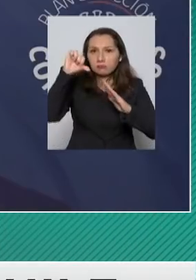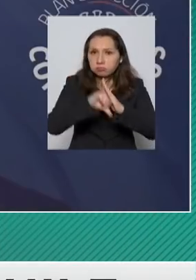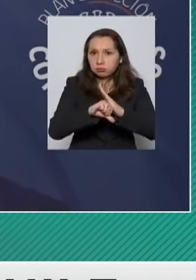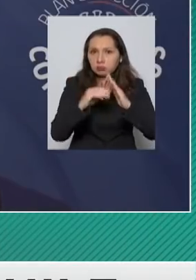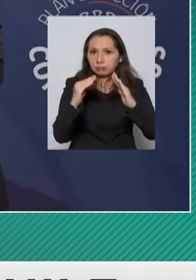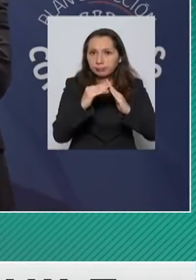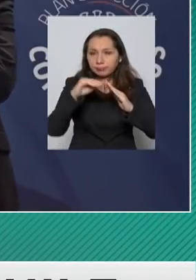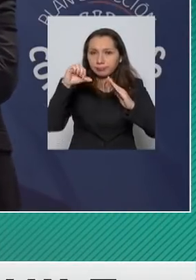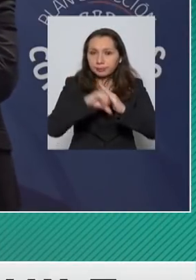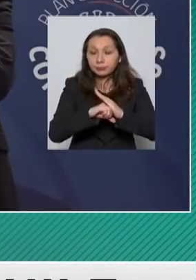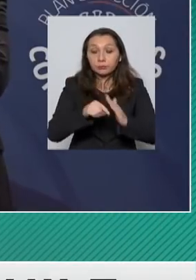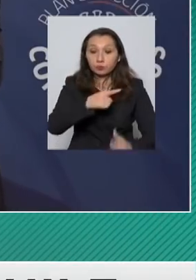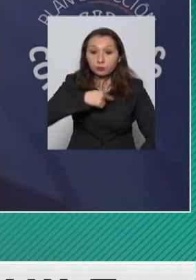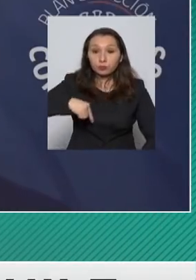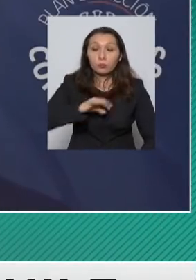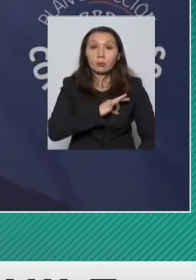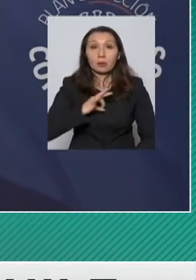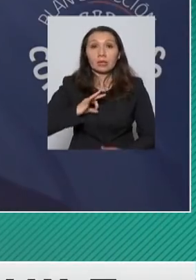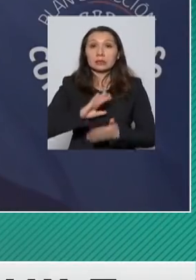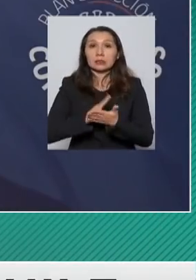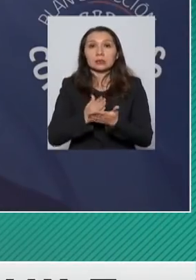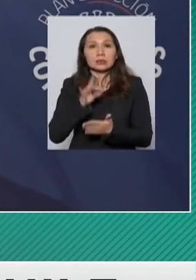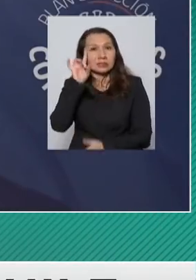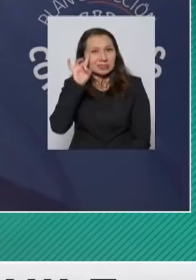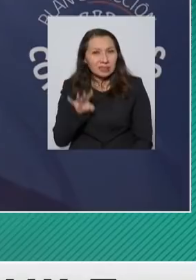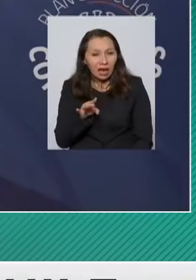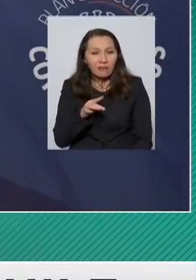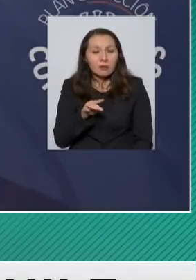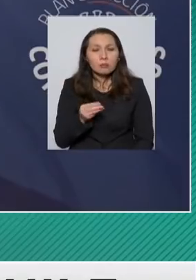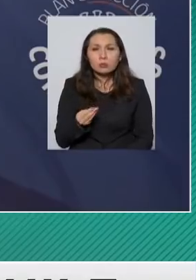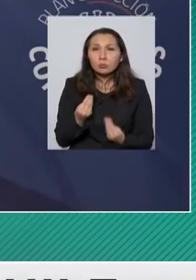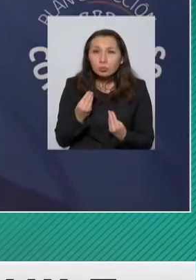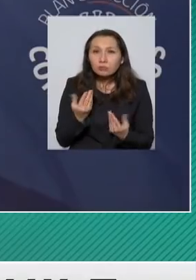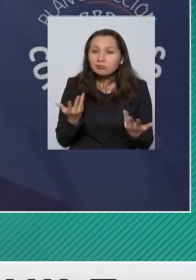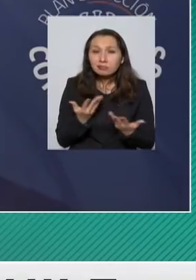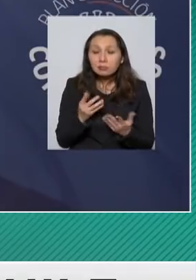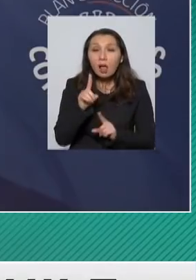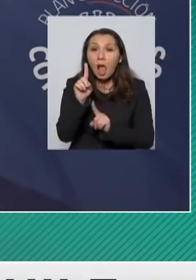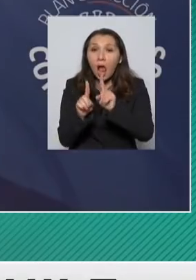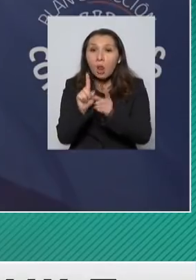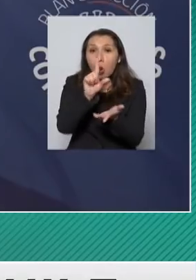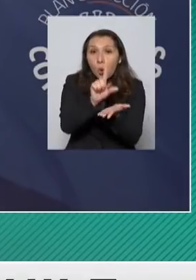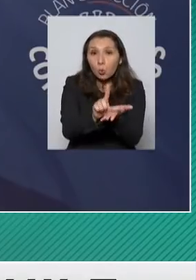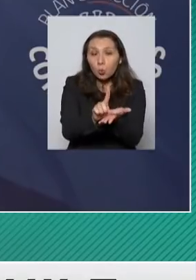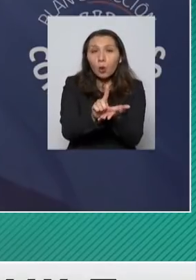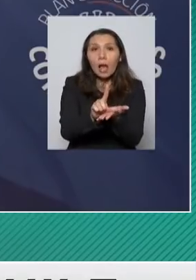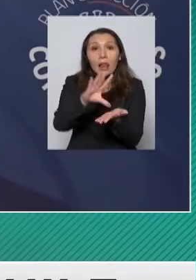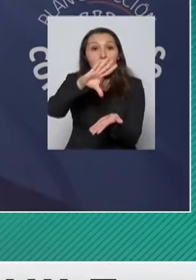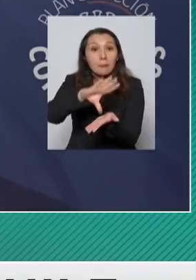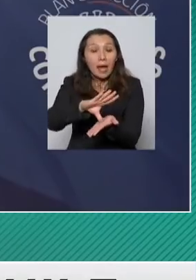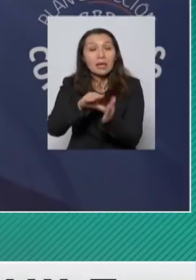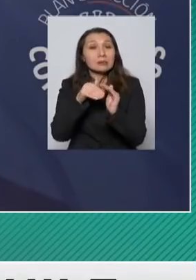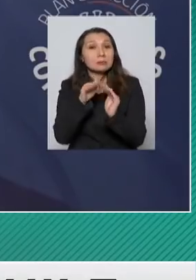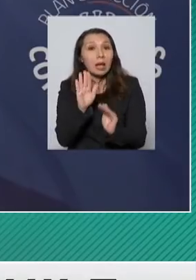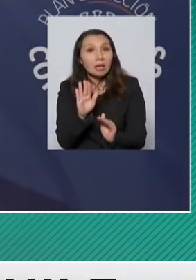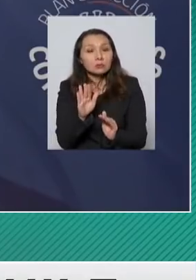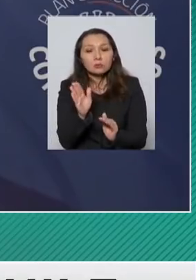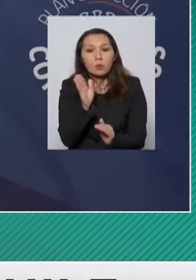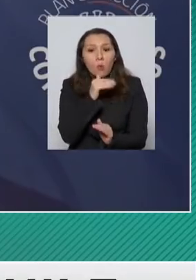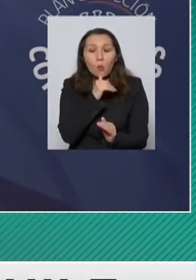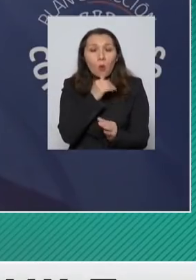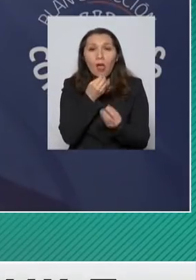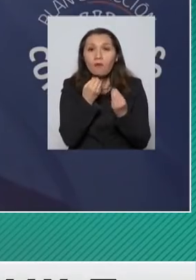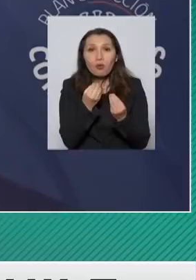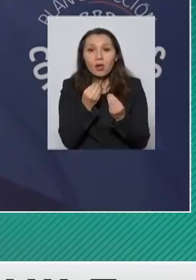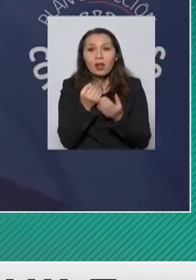cuarentena. Nosotros como Ministerio de Salud sabemos muy bien que hay algunos lugares del país, la mayoría, que no cumplen